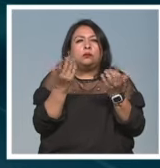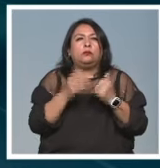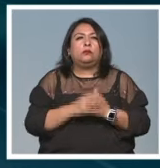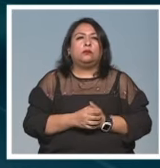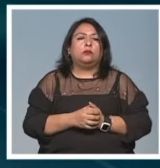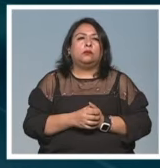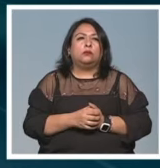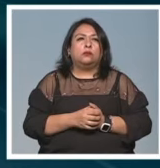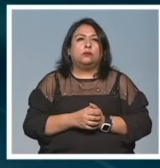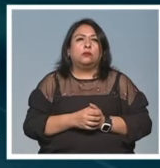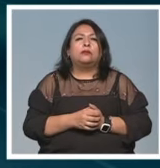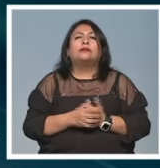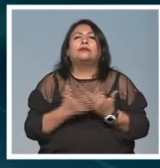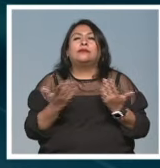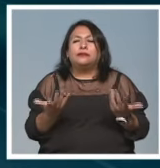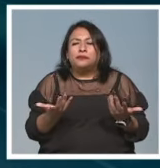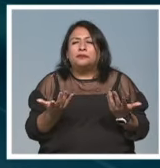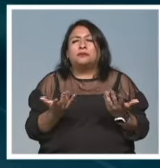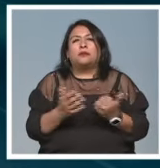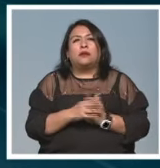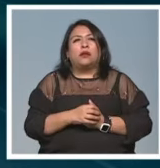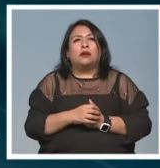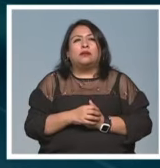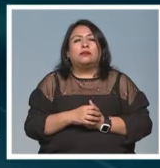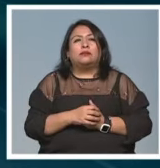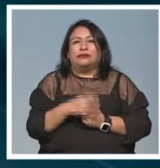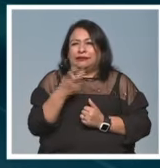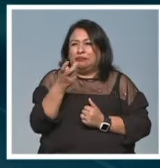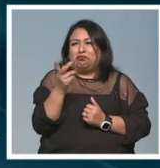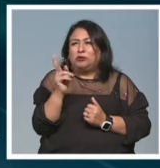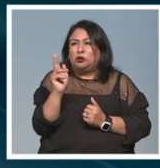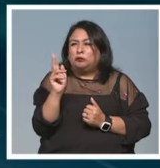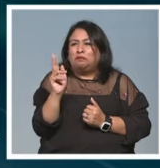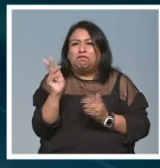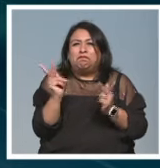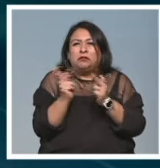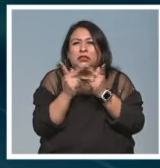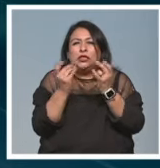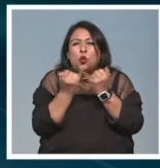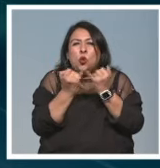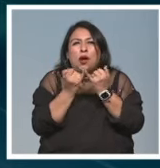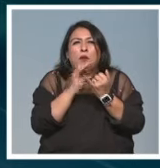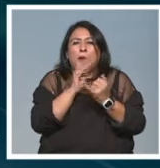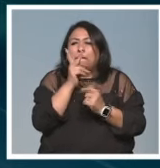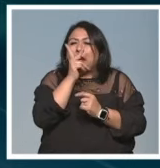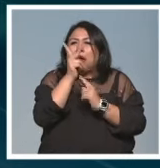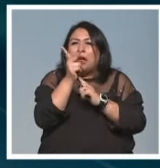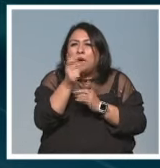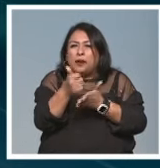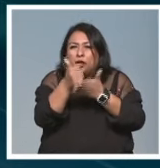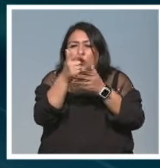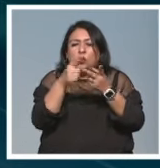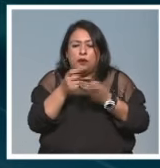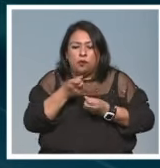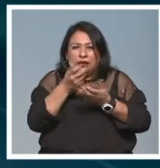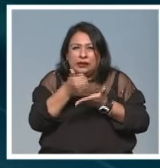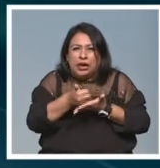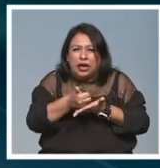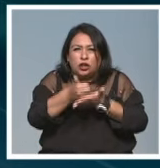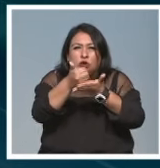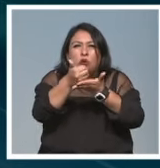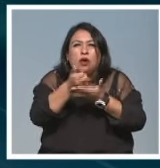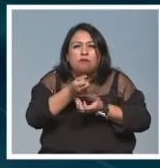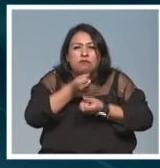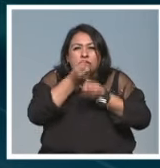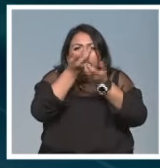Es este común que permite, a través de la palabra, a través de la poesía,